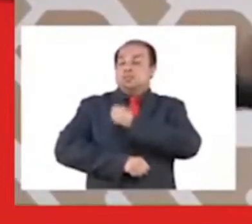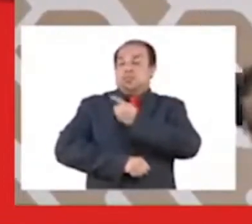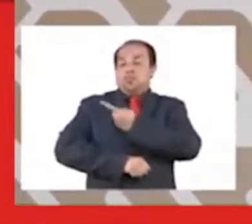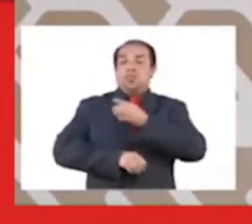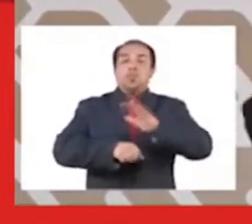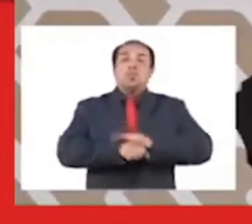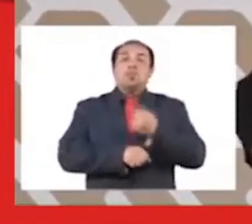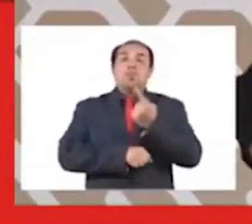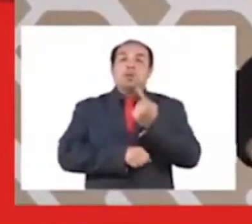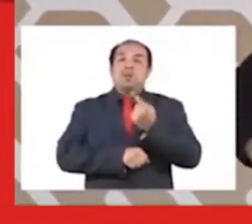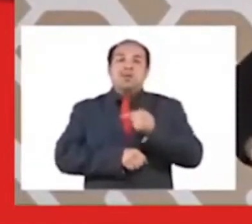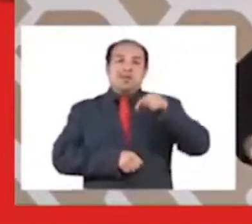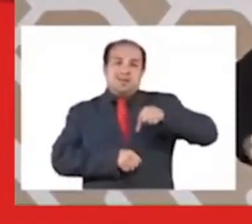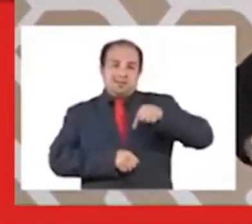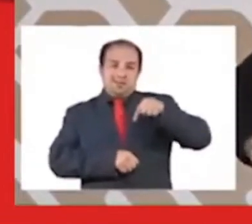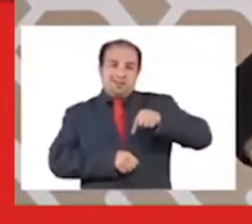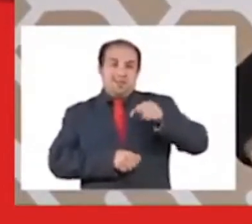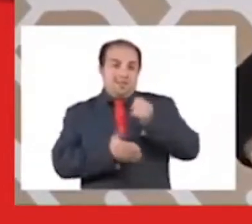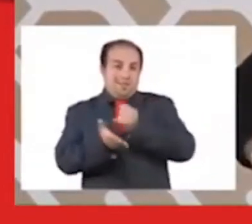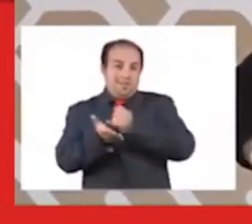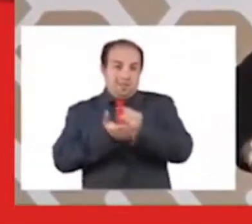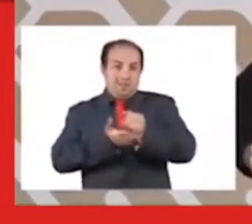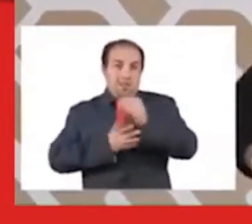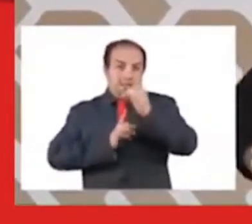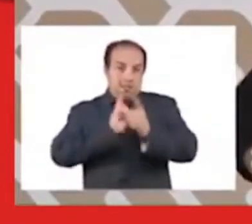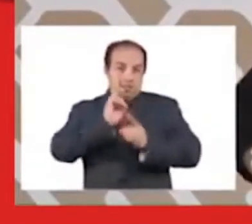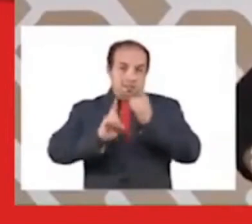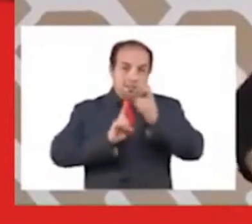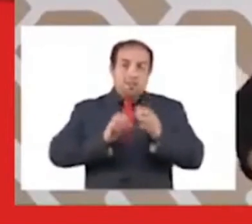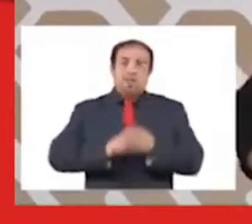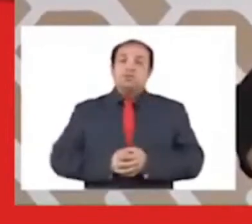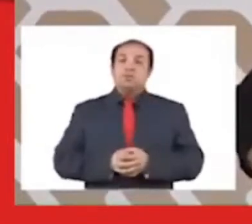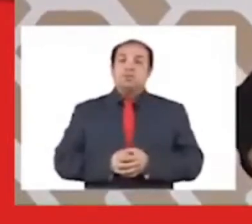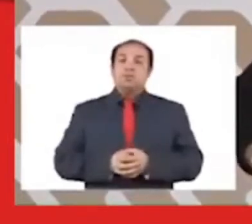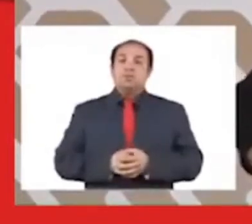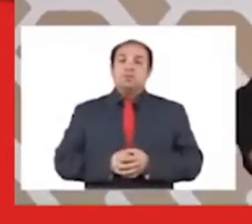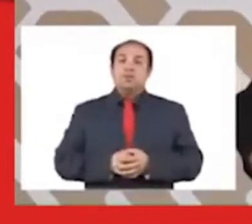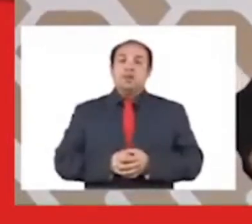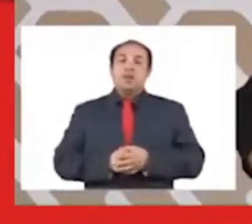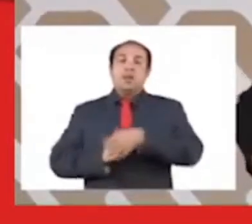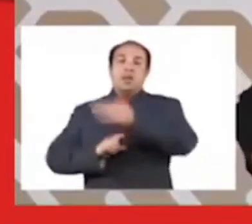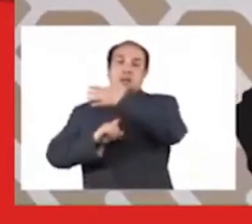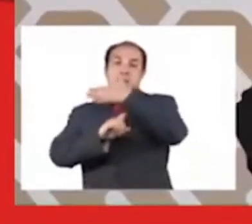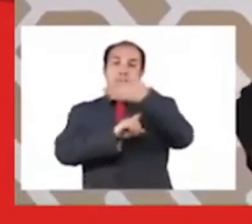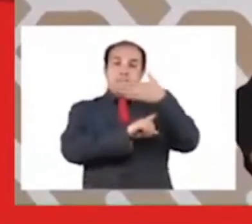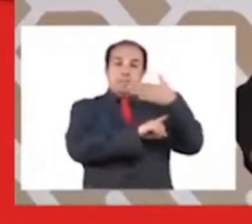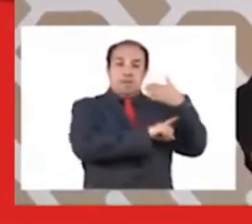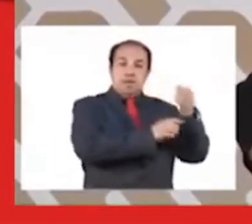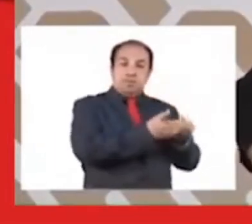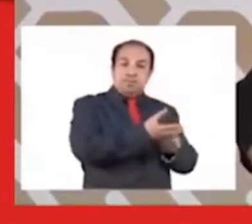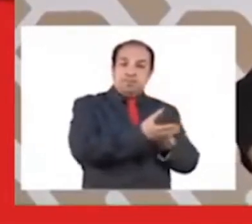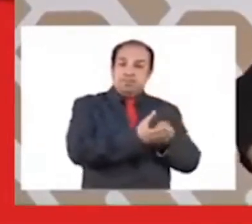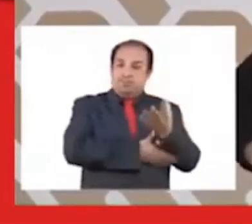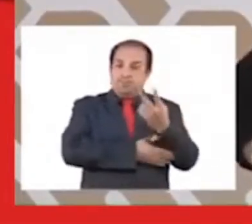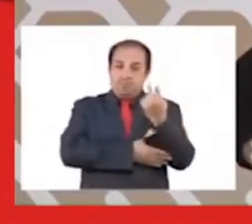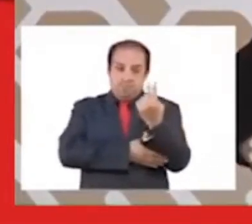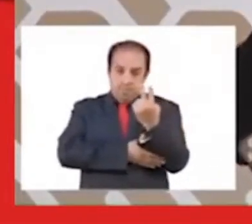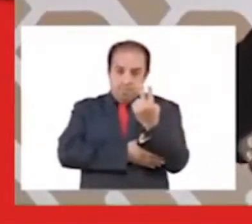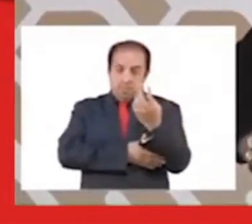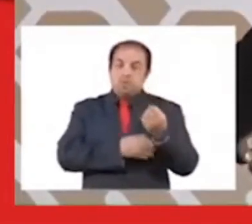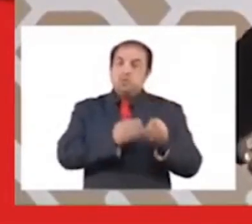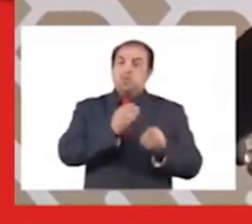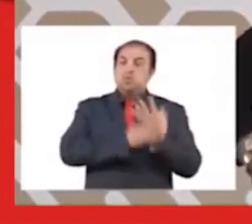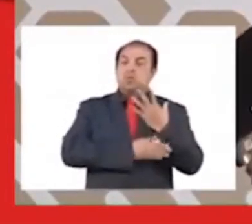que aquí, en este deportivo, le vamos a dar el banderazo de salida a 25